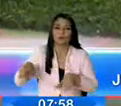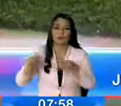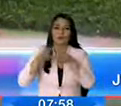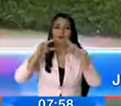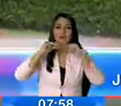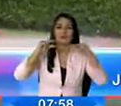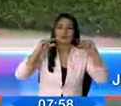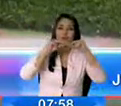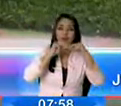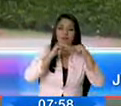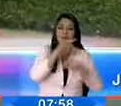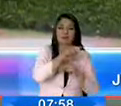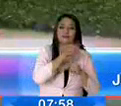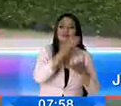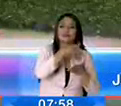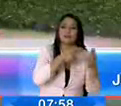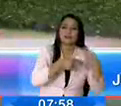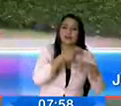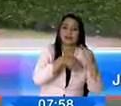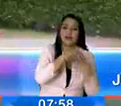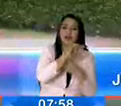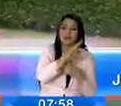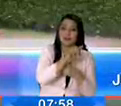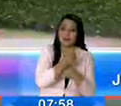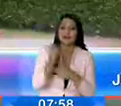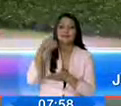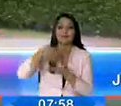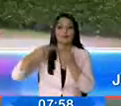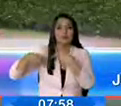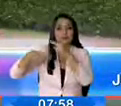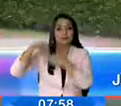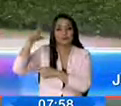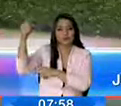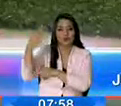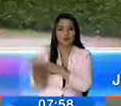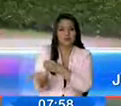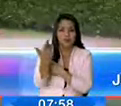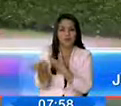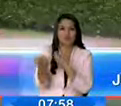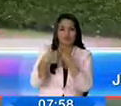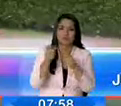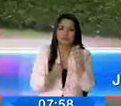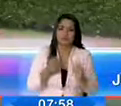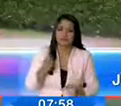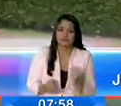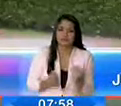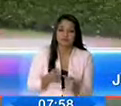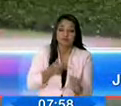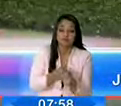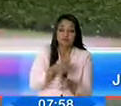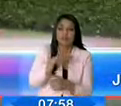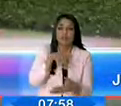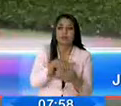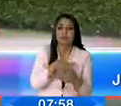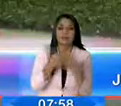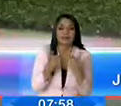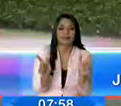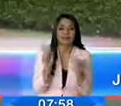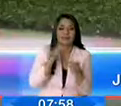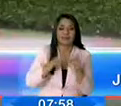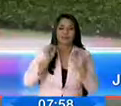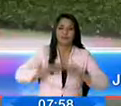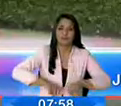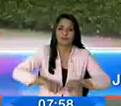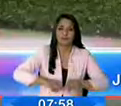Vitality en el Mall de los Andes y en el Mall del Sol respectivamente. Vayan, inscríbanse, la gente está corriendo ya, nos quedan apenas 5.000 cupos libres, así